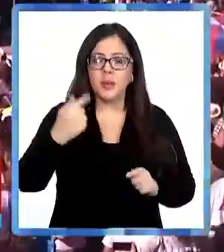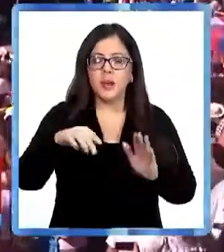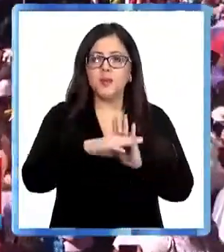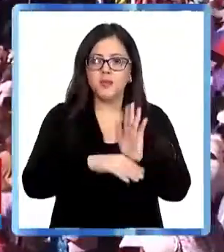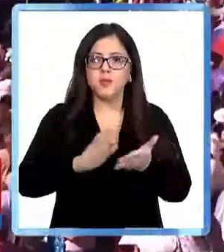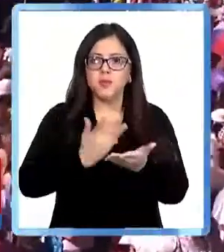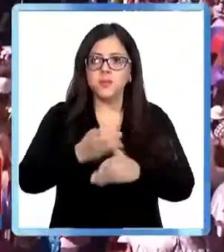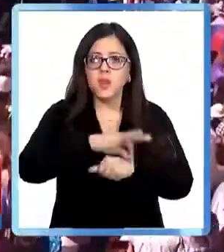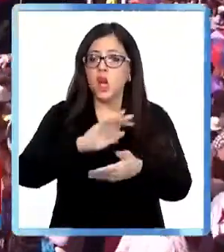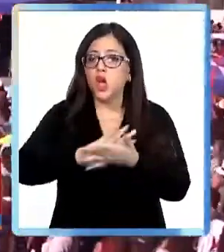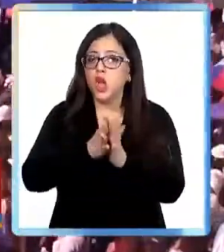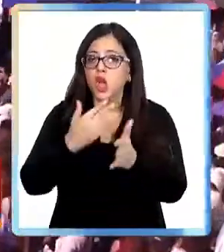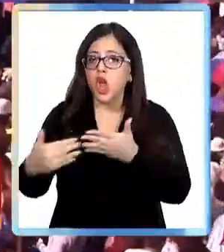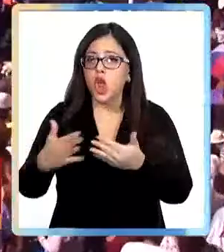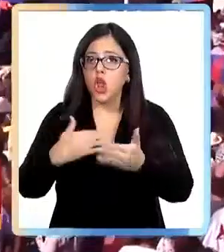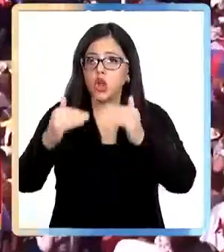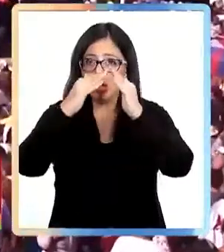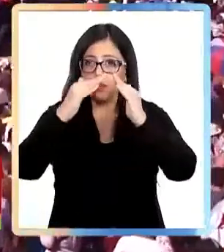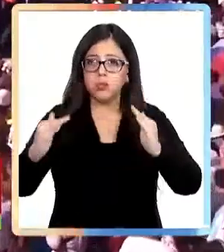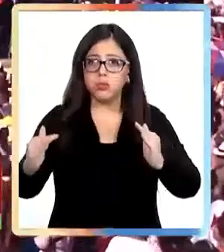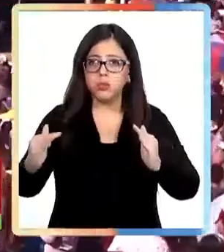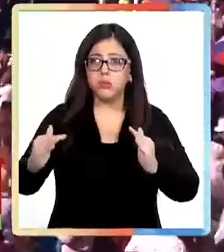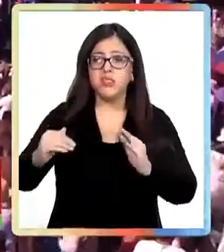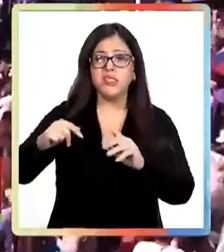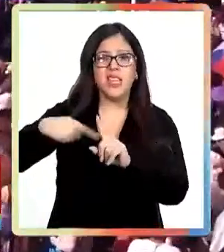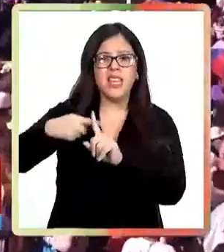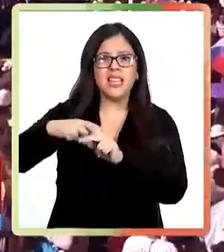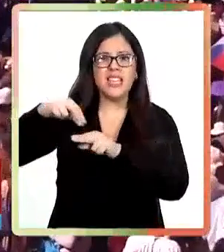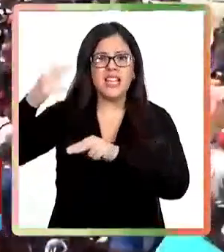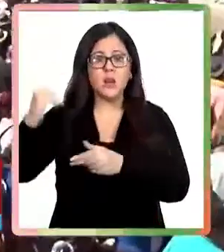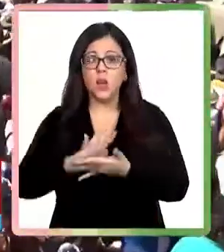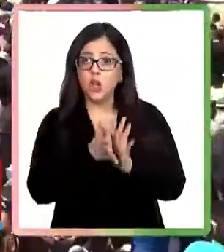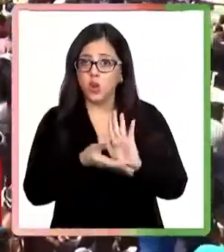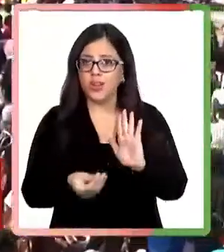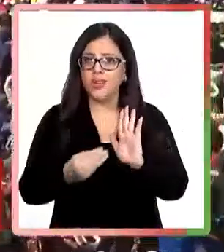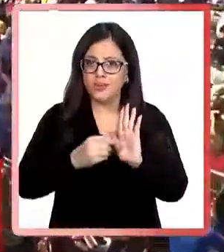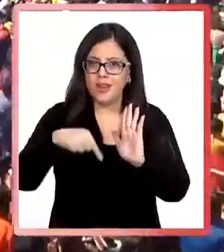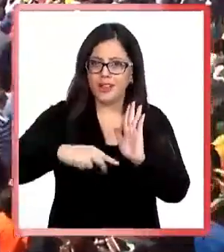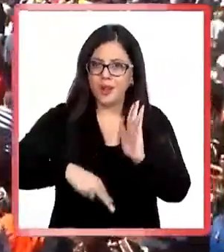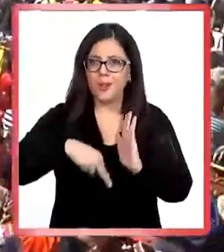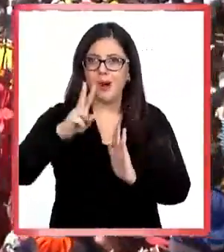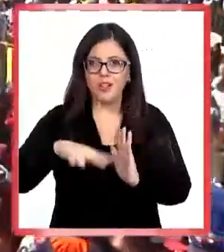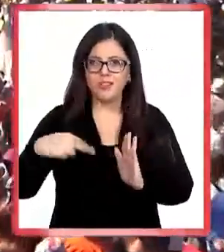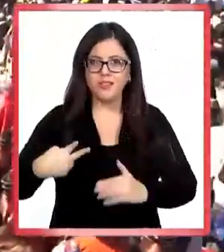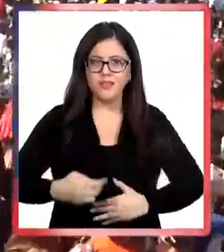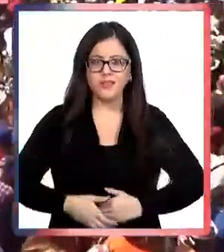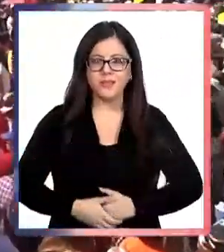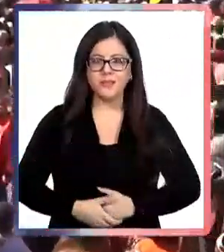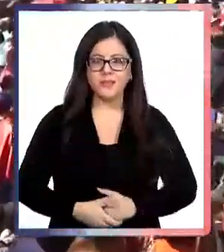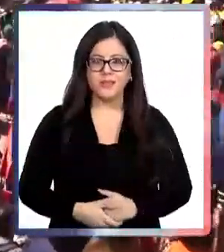celebraciones serán en la explanada del Templo Antiguo. Esto y más hoy en Portavoz Noticias.